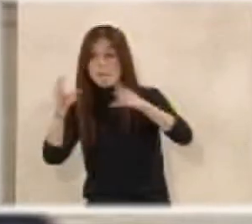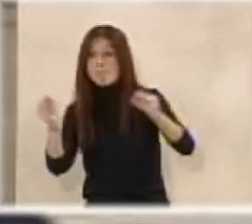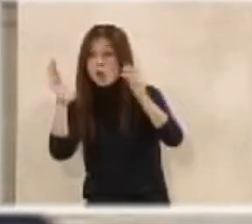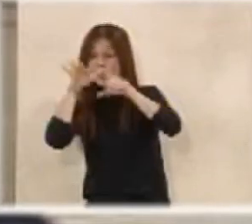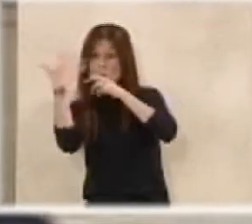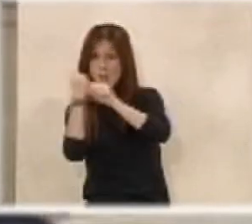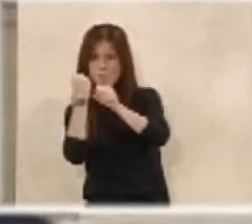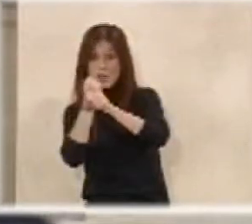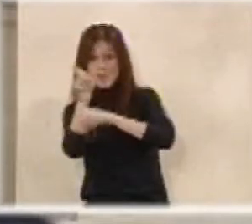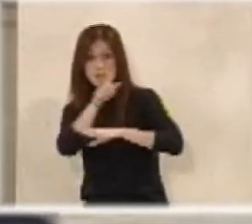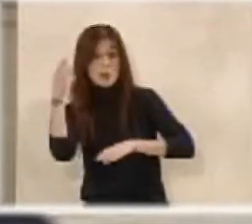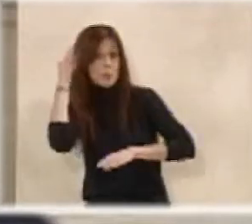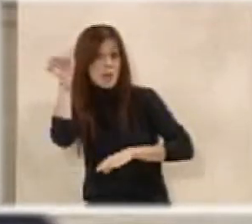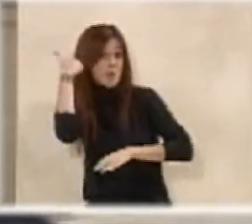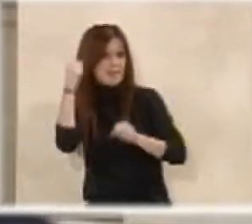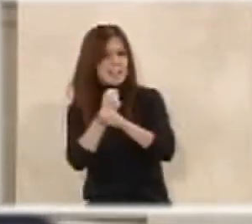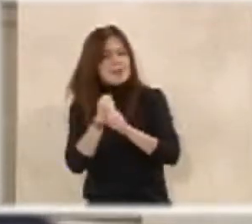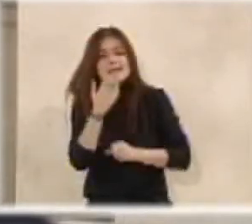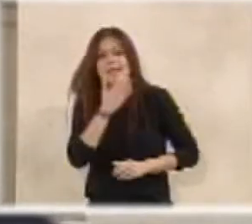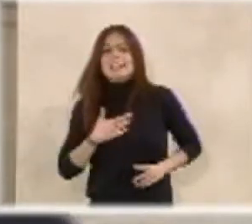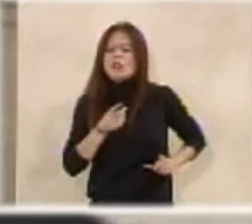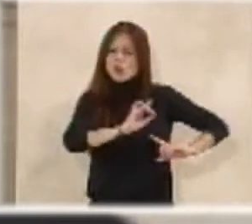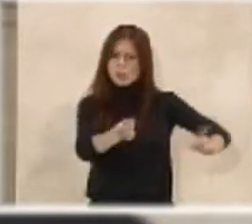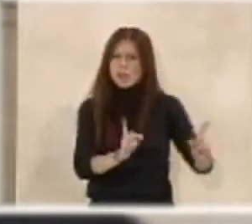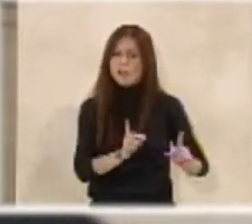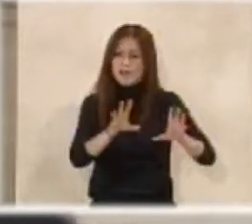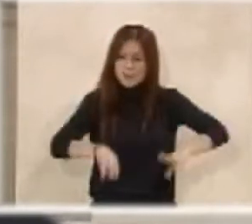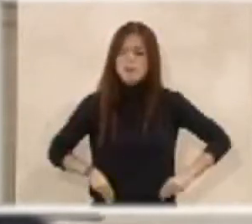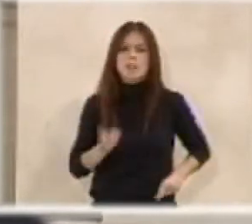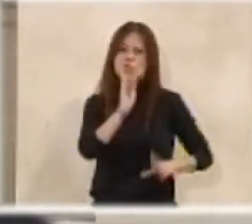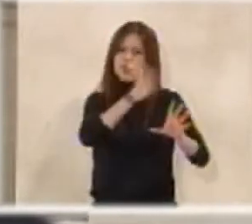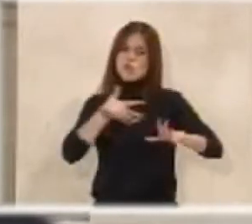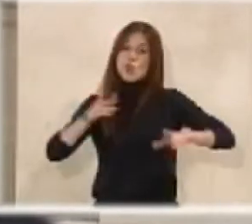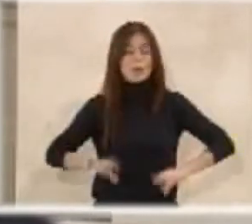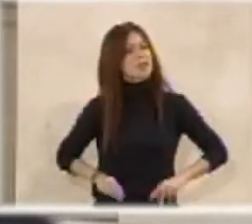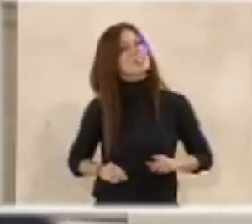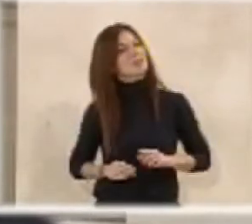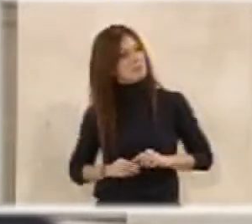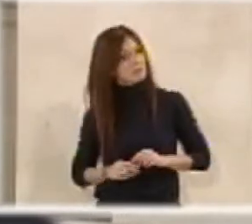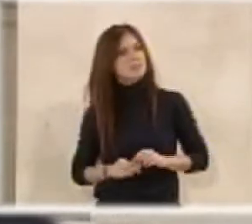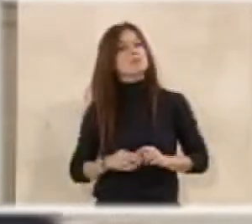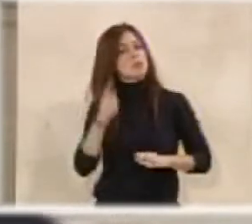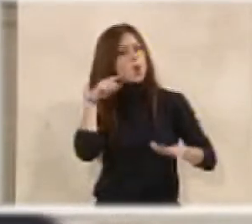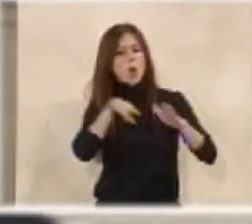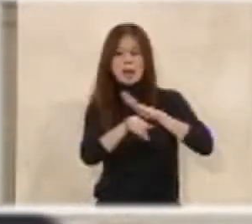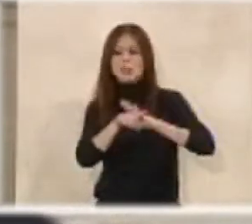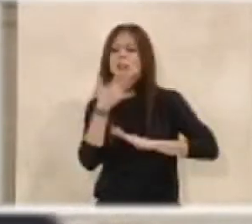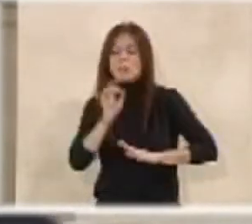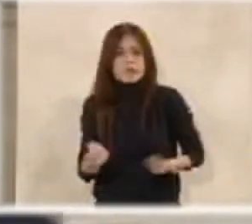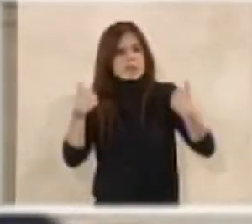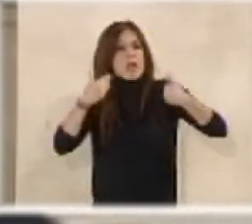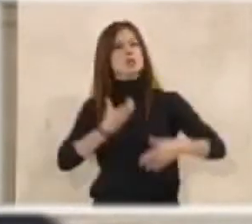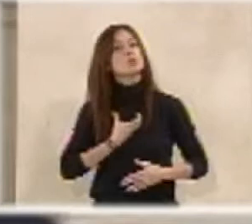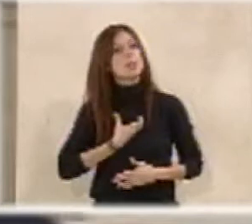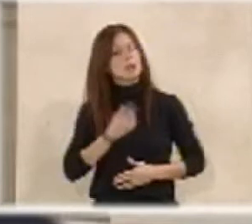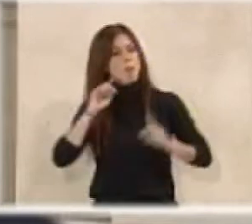condiciones laborales de la plantilla. Pero es que voy a ir más allá. Si ustedes no quieren aceptar esto, pues vamos a gestionarlo desde el ayuntamiento, porque